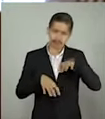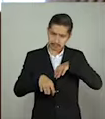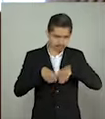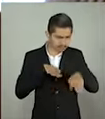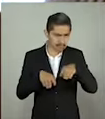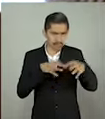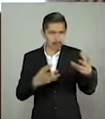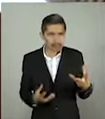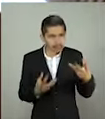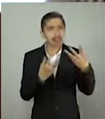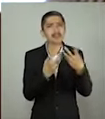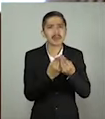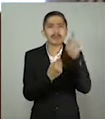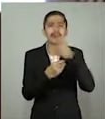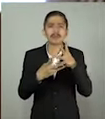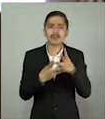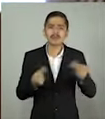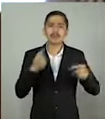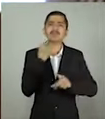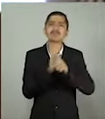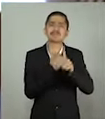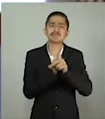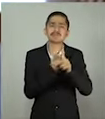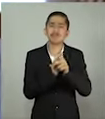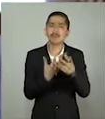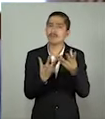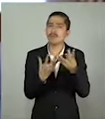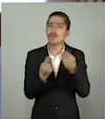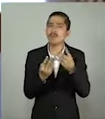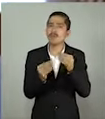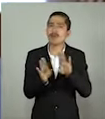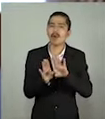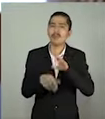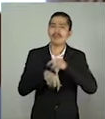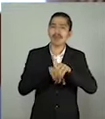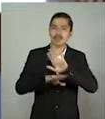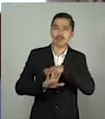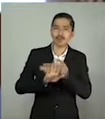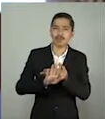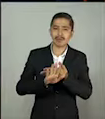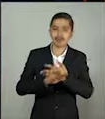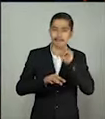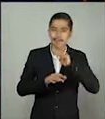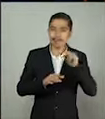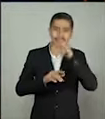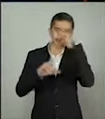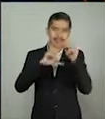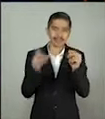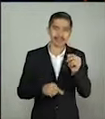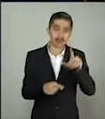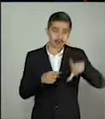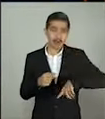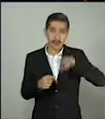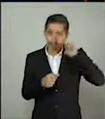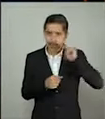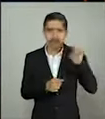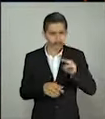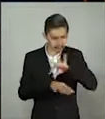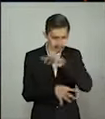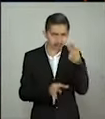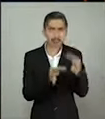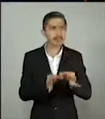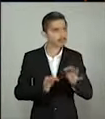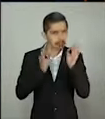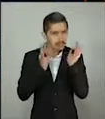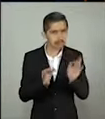colaborar y resolver el conflicto que tanto daño le genera a Michoacán y a México. El gobierno de Michoacán está